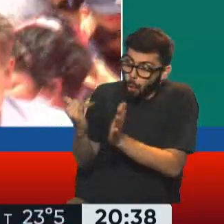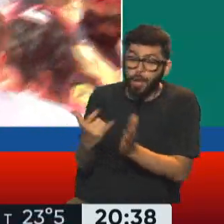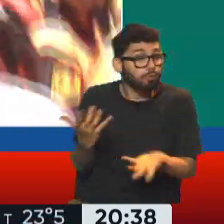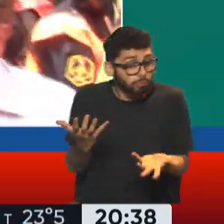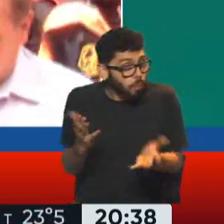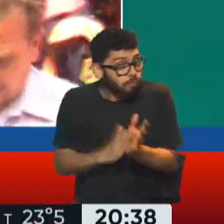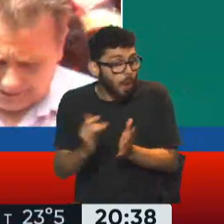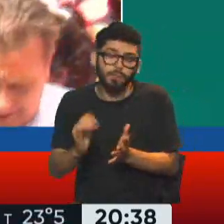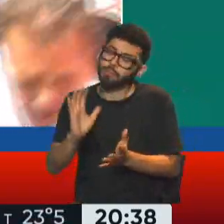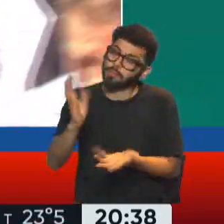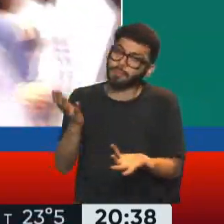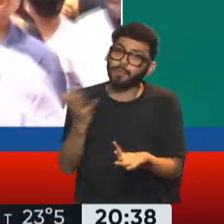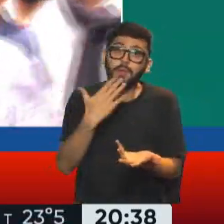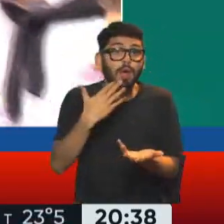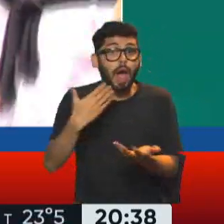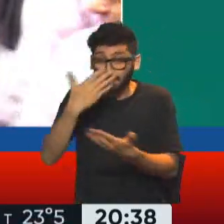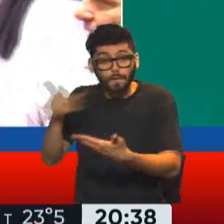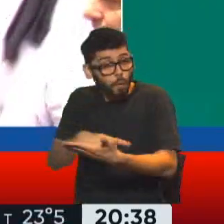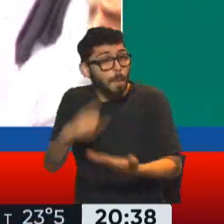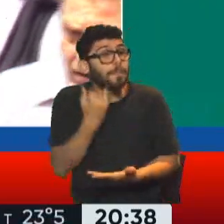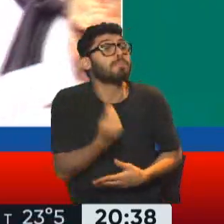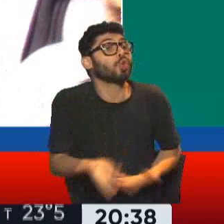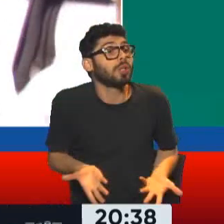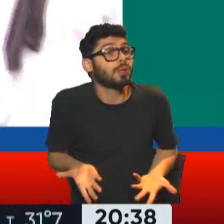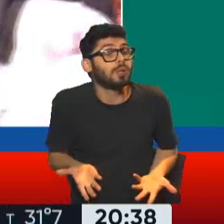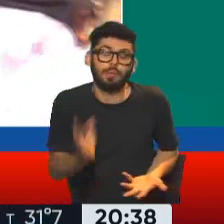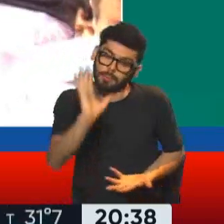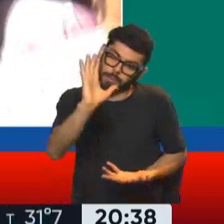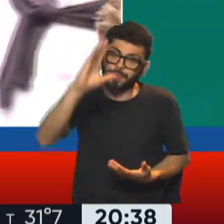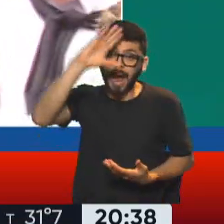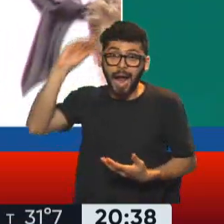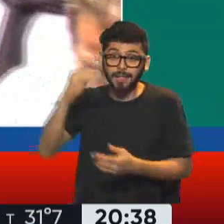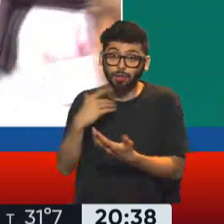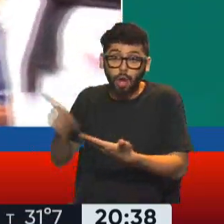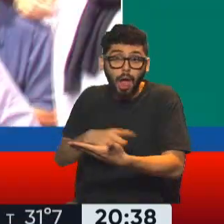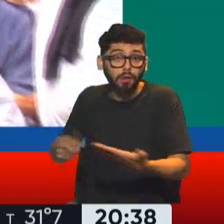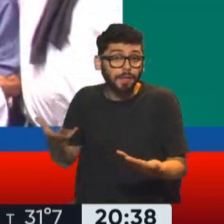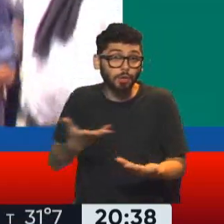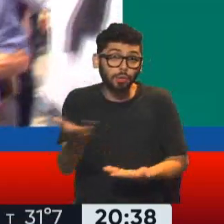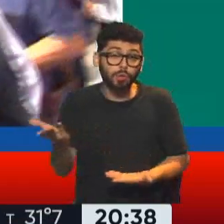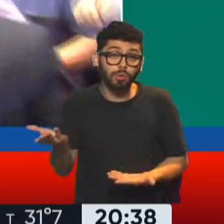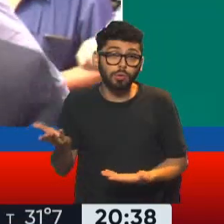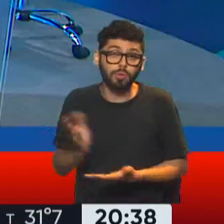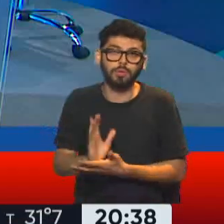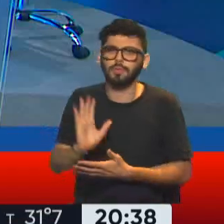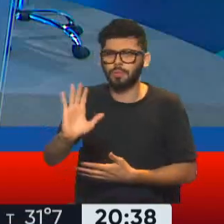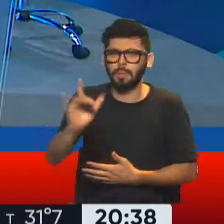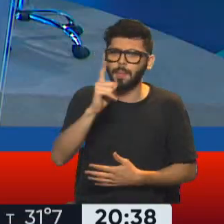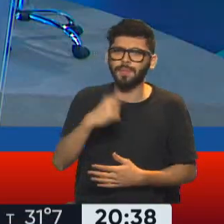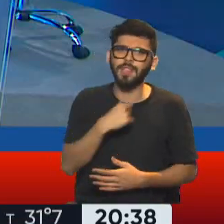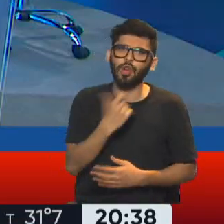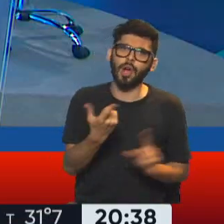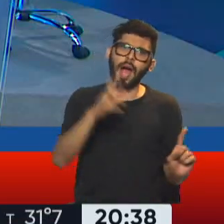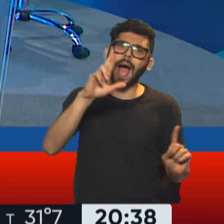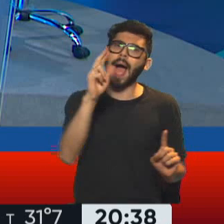que en los otros no hay ¿Por qué se caen las causas? Perdón, a Cristina la están absolviendo. están ¿no? absolviendo Pero a Cristina. en esto quiero darle la derecha a